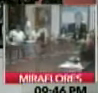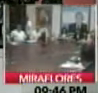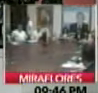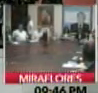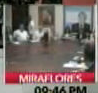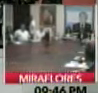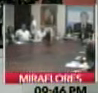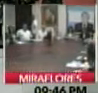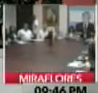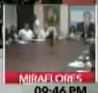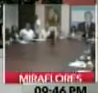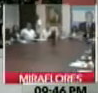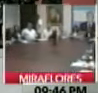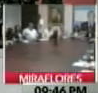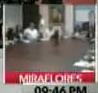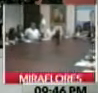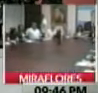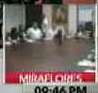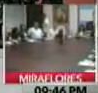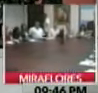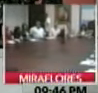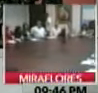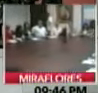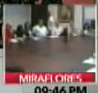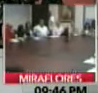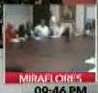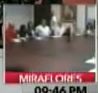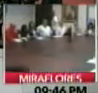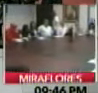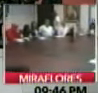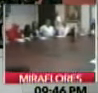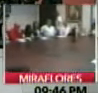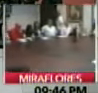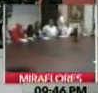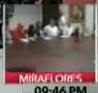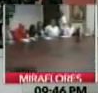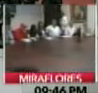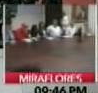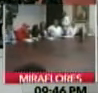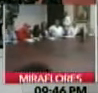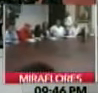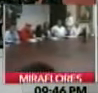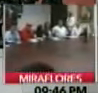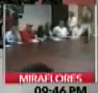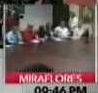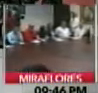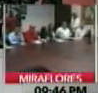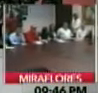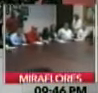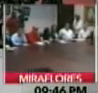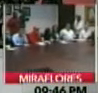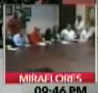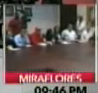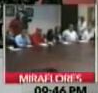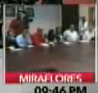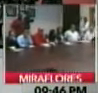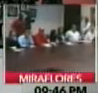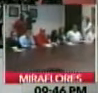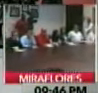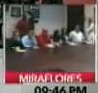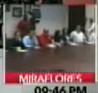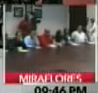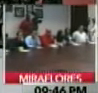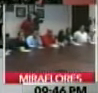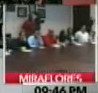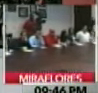y parieron la ley esta de amnesia criminal. Y no lo sabían ni siquiera la gente de la oposición. No lo sabían,